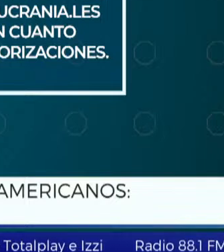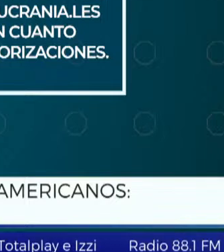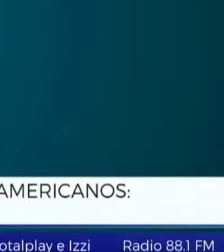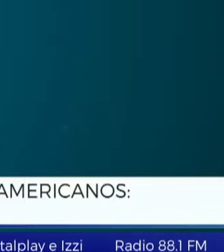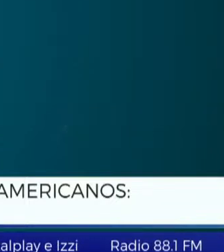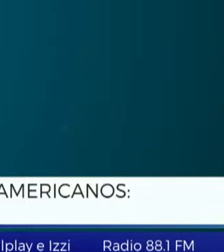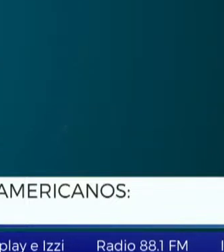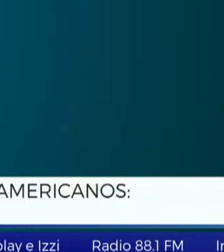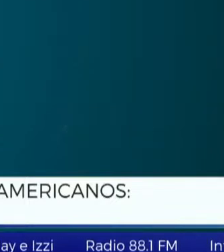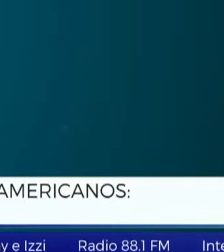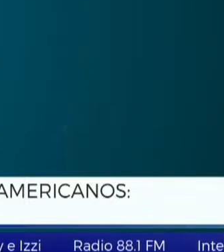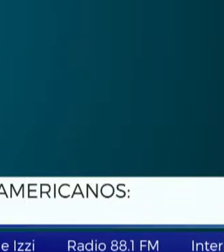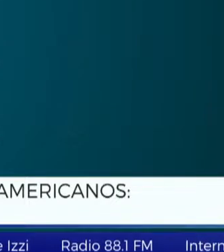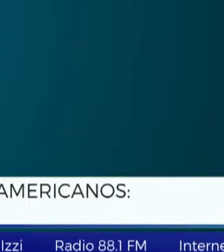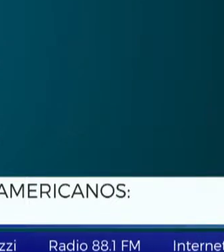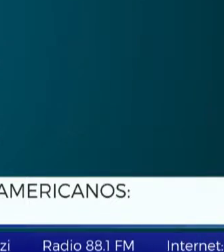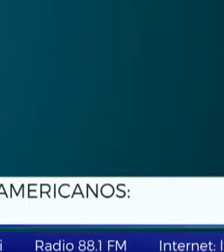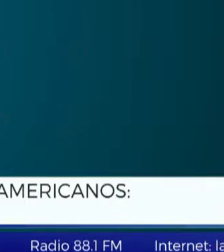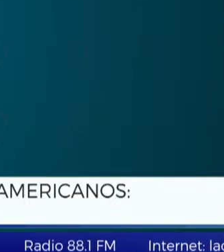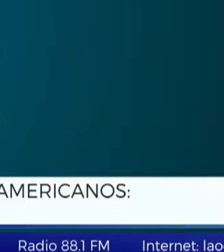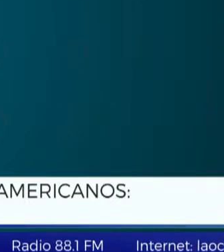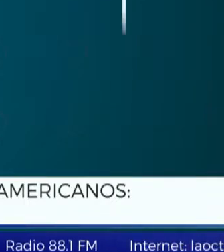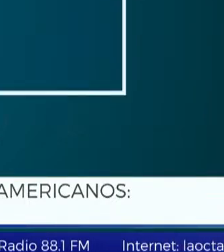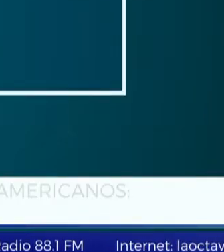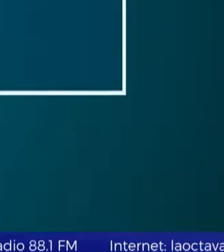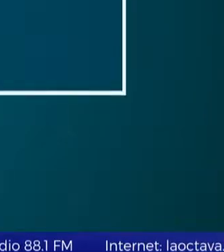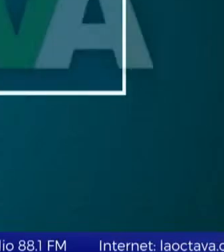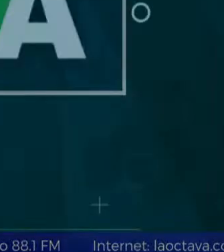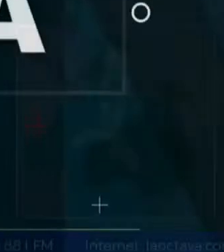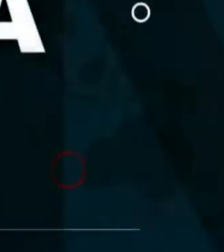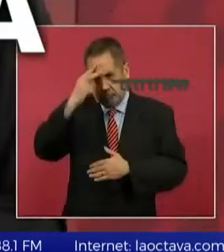Rusia y que quieren regresar a nuestro país. Así lo dijo.